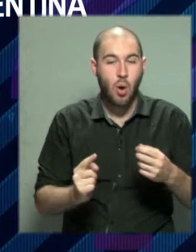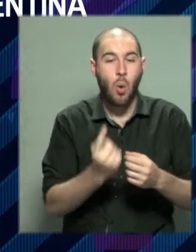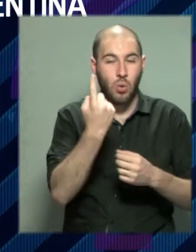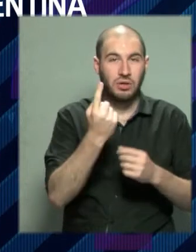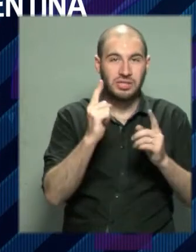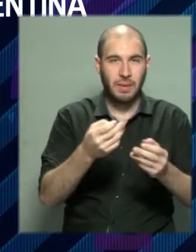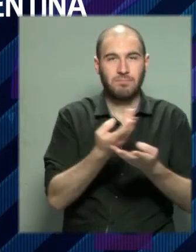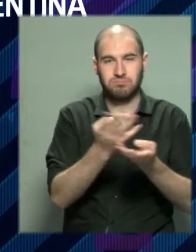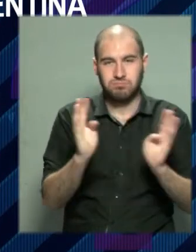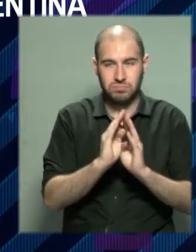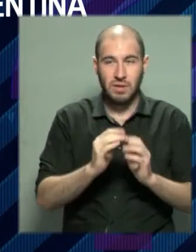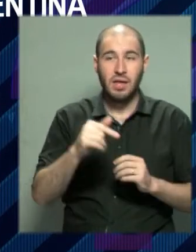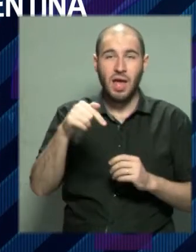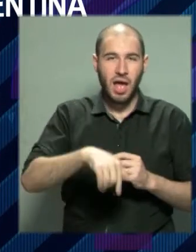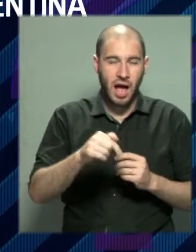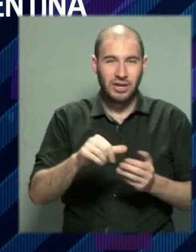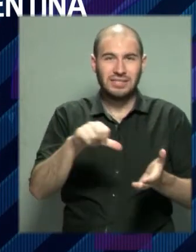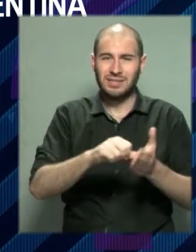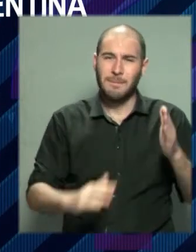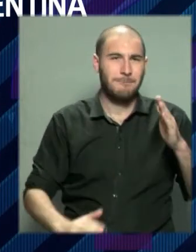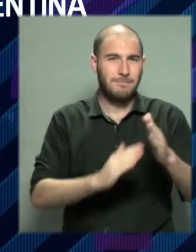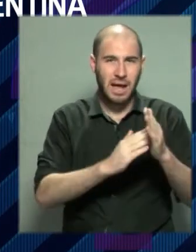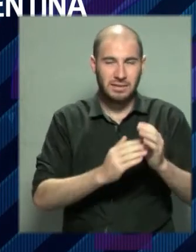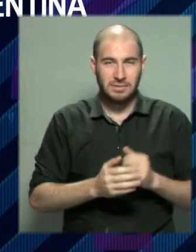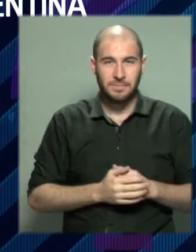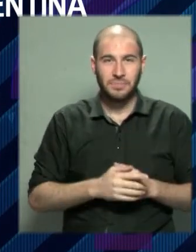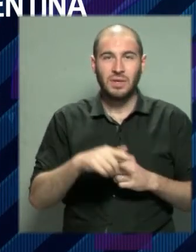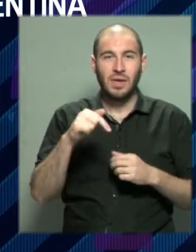unitaria y plural. Actualmente es la central mayoritaria y hoy